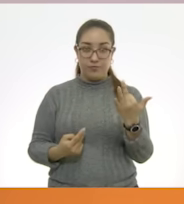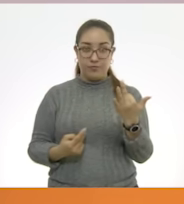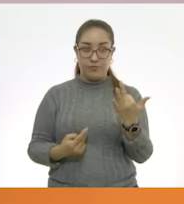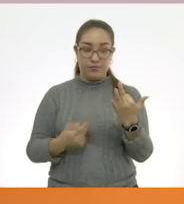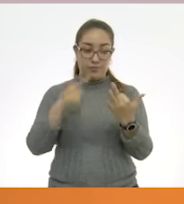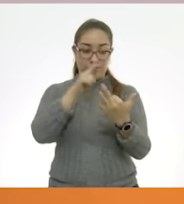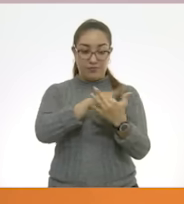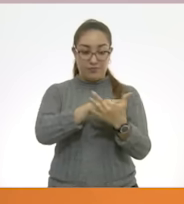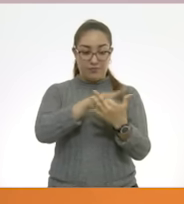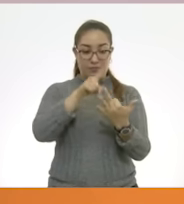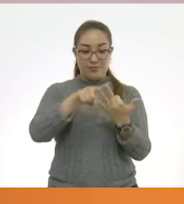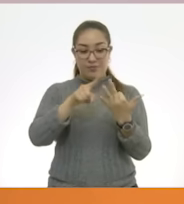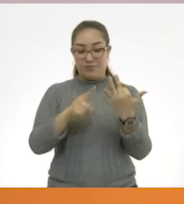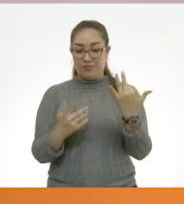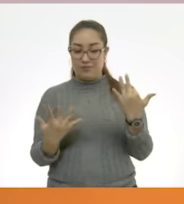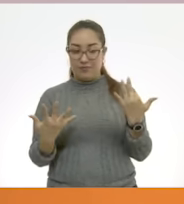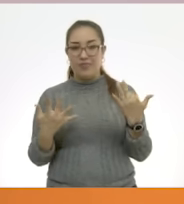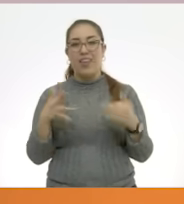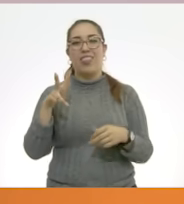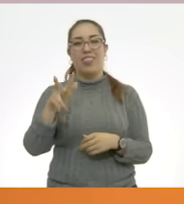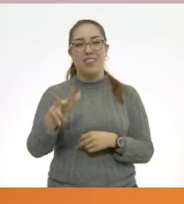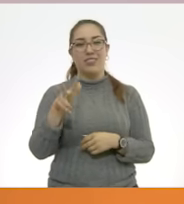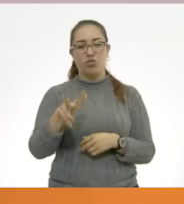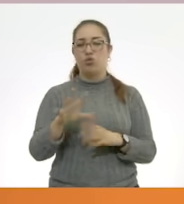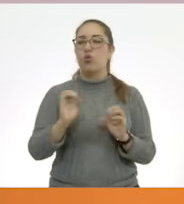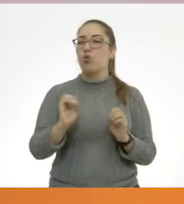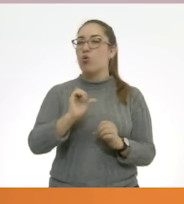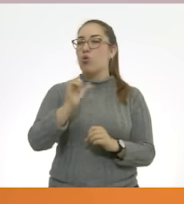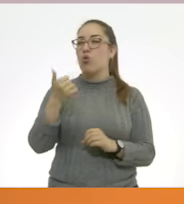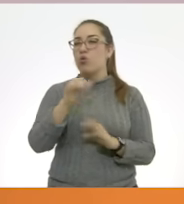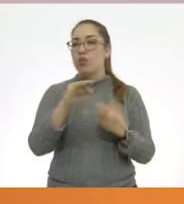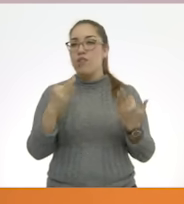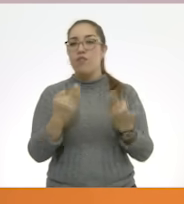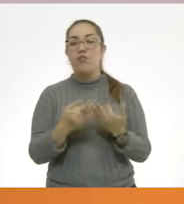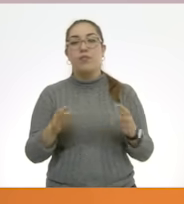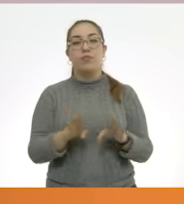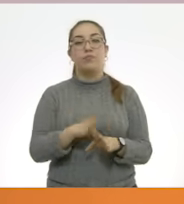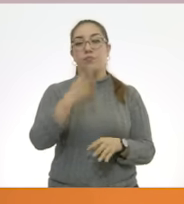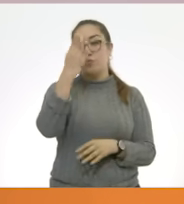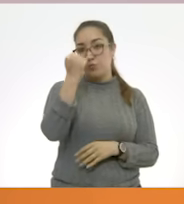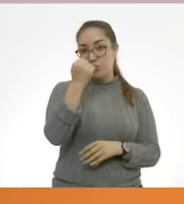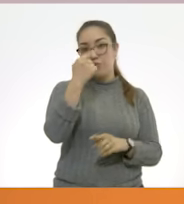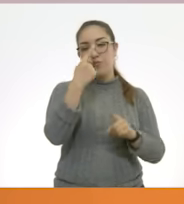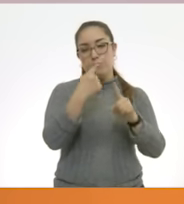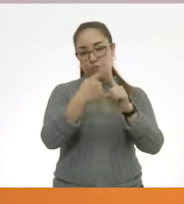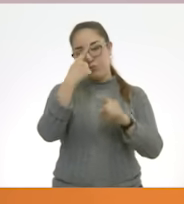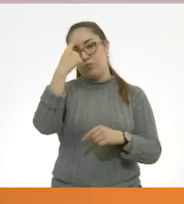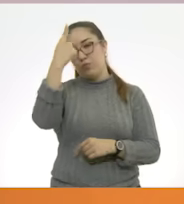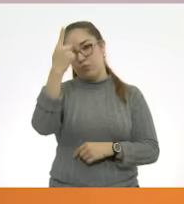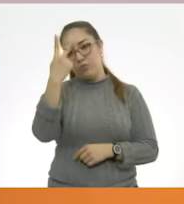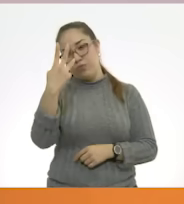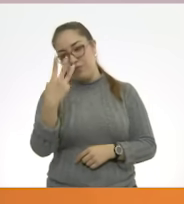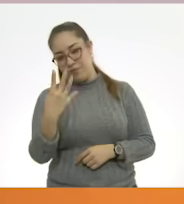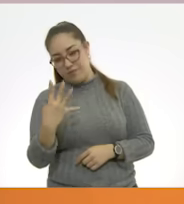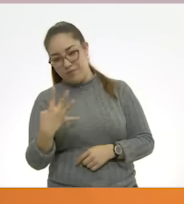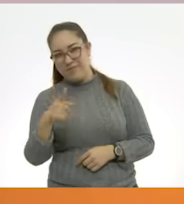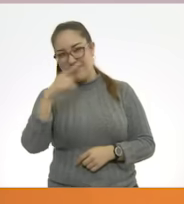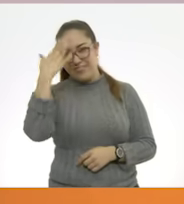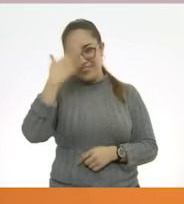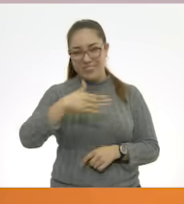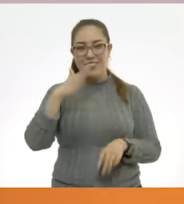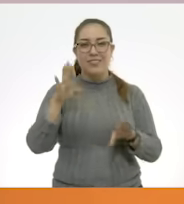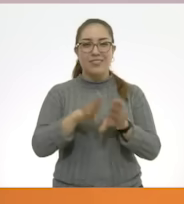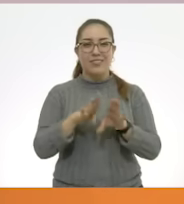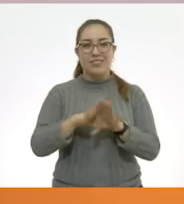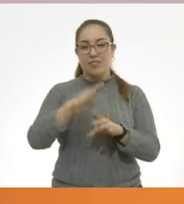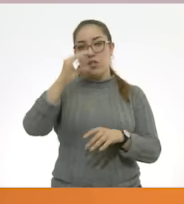9 por 2 me daría 18. Otra estrategia es acomodar todo. 9 por 1, 9 por 2, 9 por 3. E ir colocando del 0 al 9